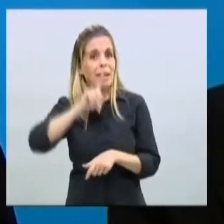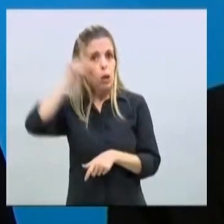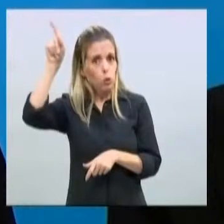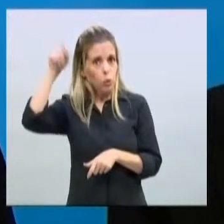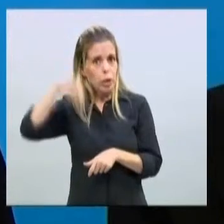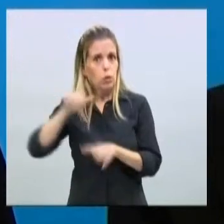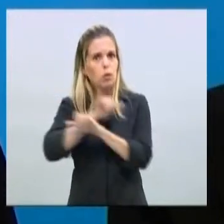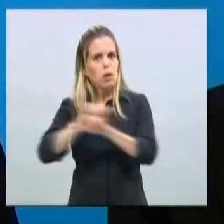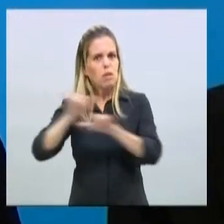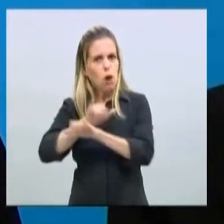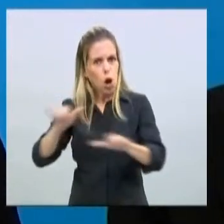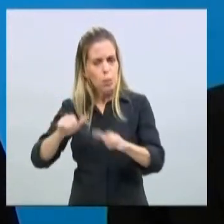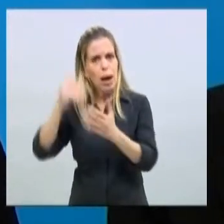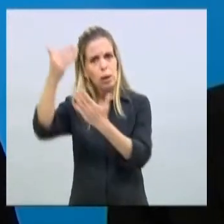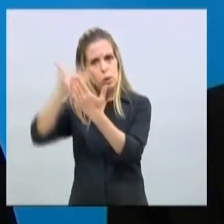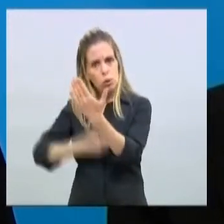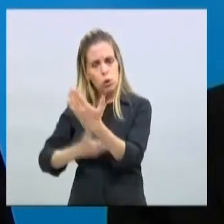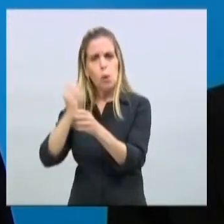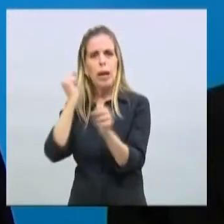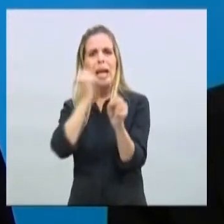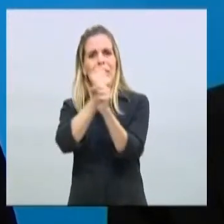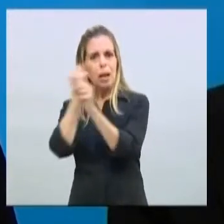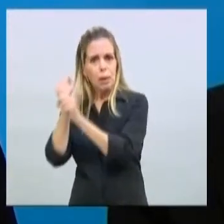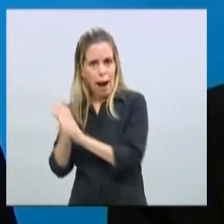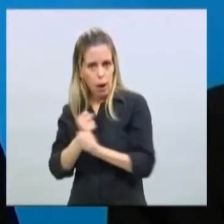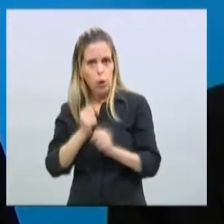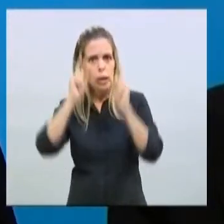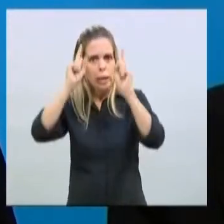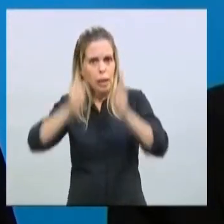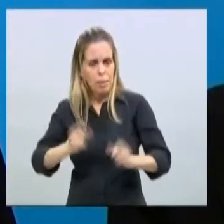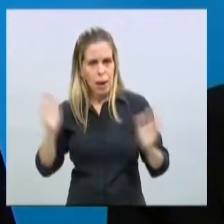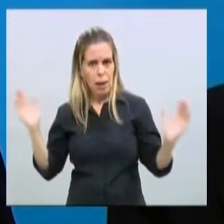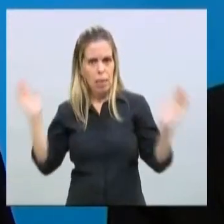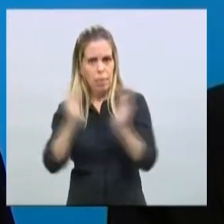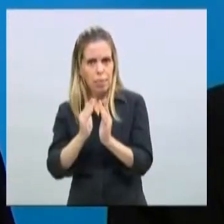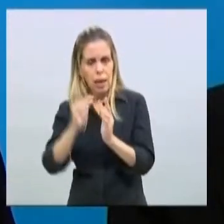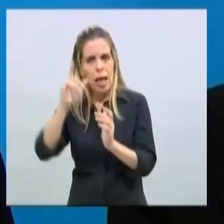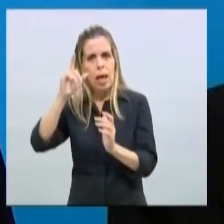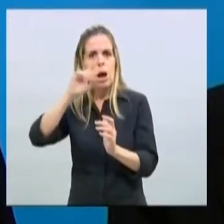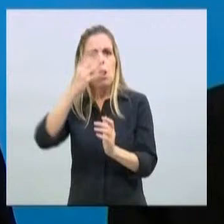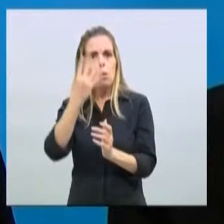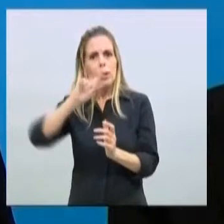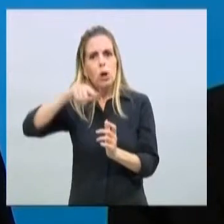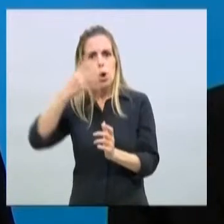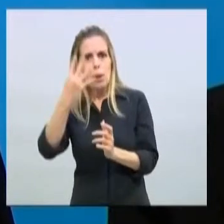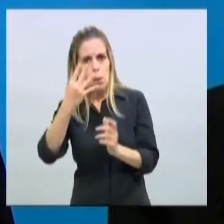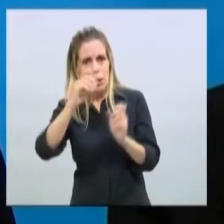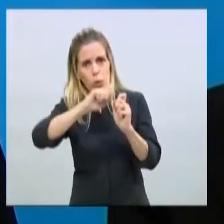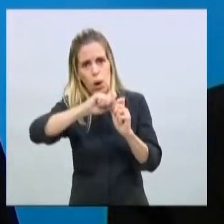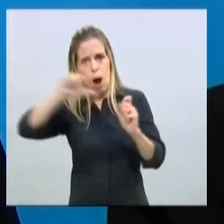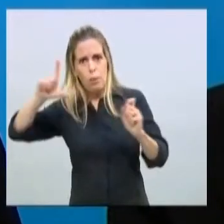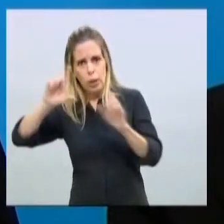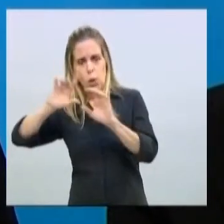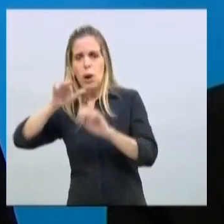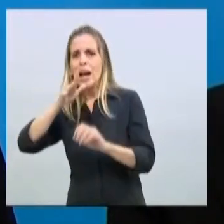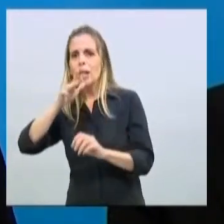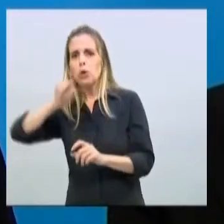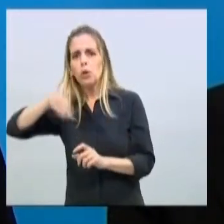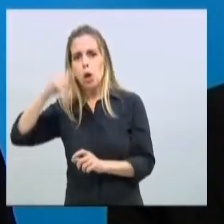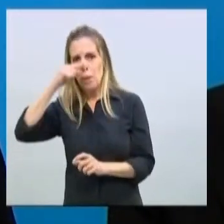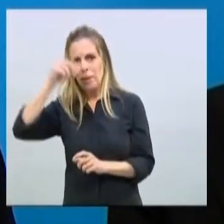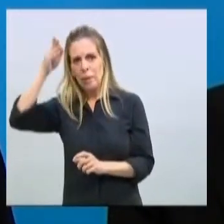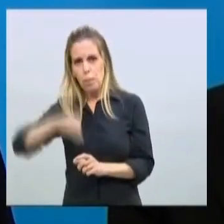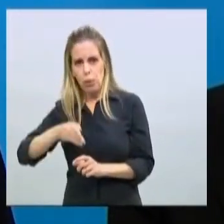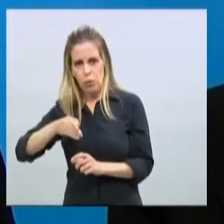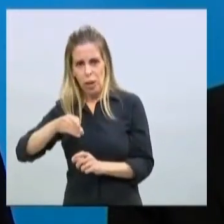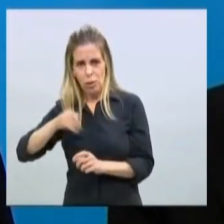del 10%, es decir, de 10 puntos en verdad, fue del 4,4 al 14,7, que estiman